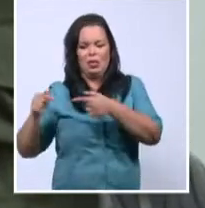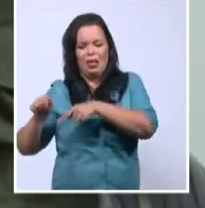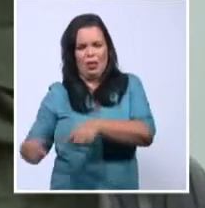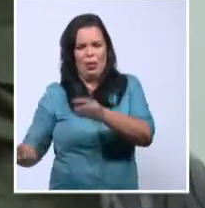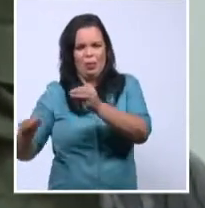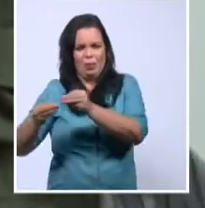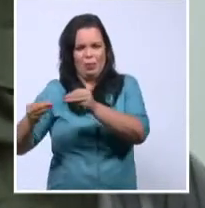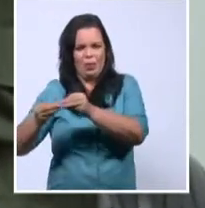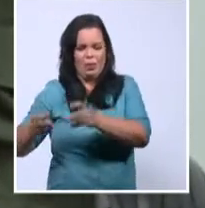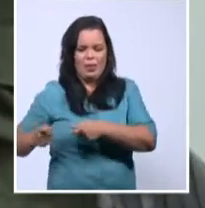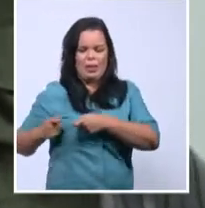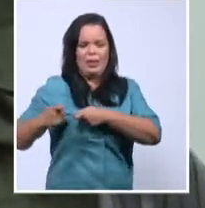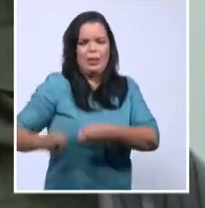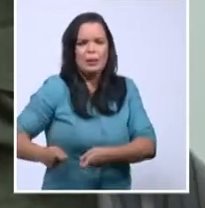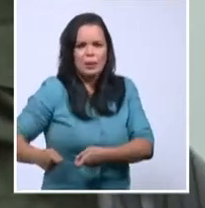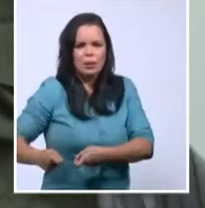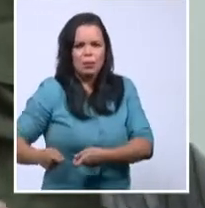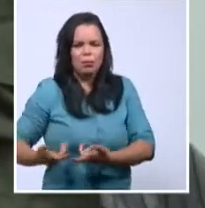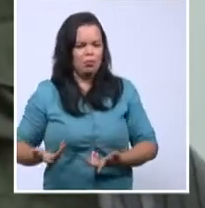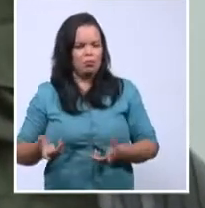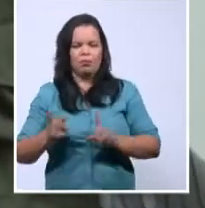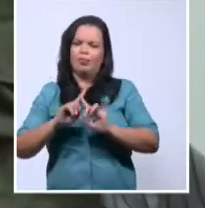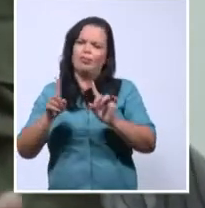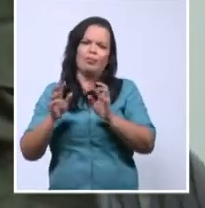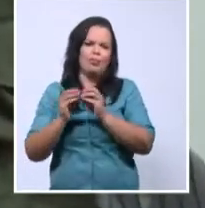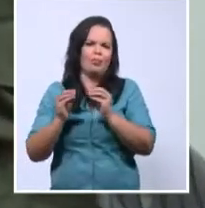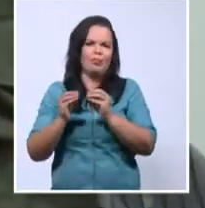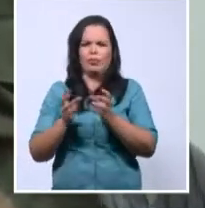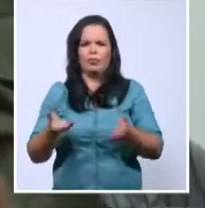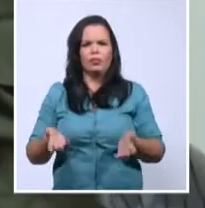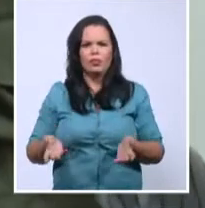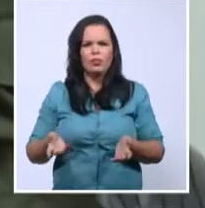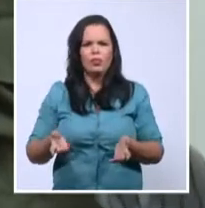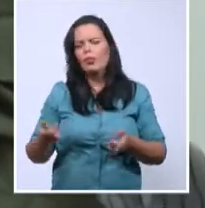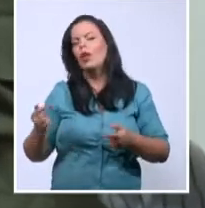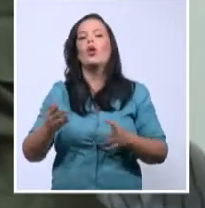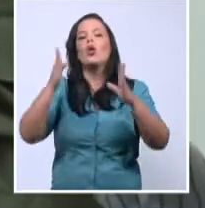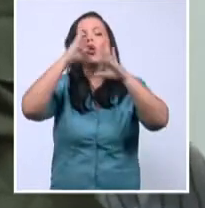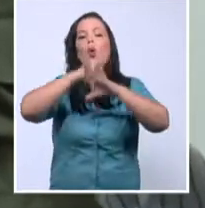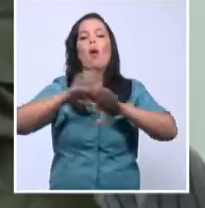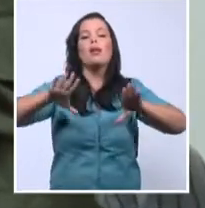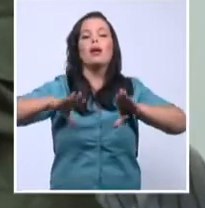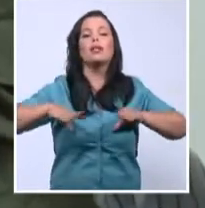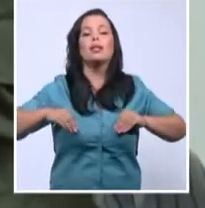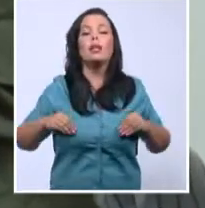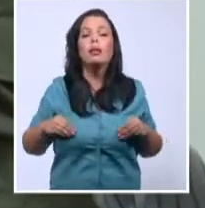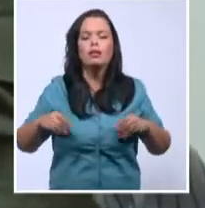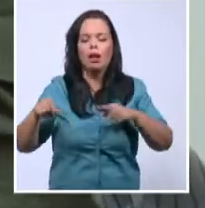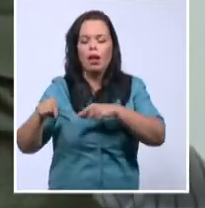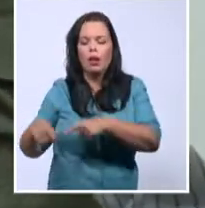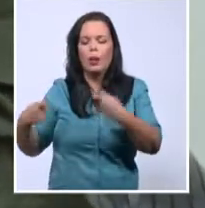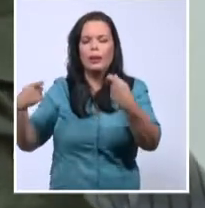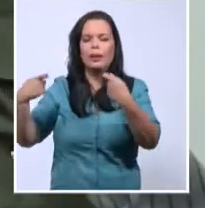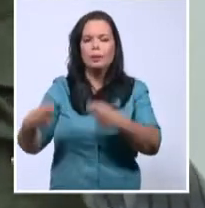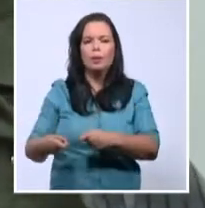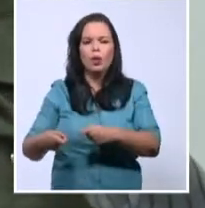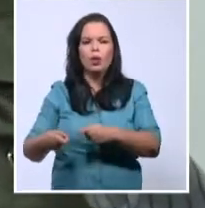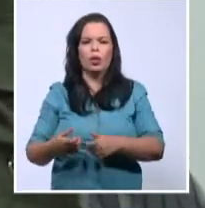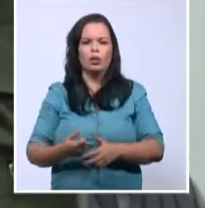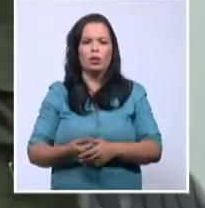mercenarios. No admitimos de ninguna manera que a nosotros se nos pretenda imponer que tengamos que hablar con aquellos que